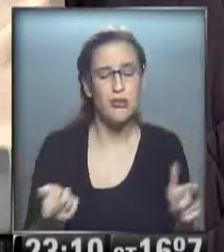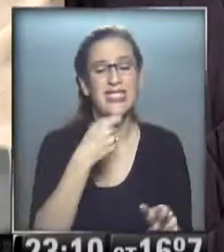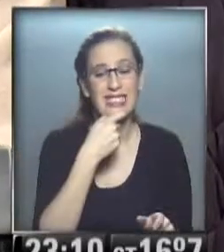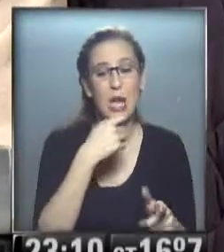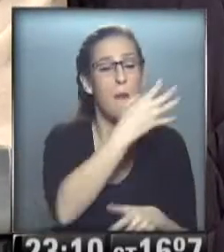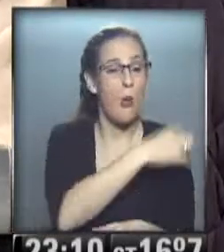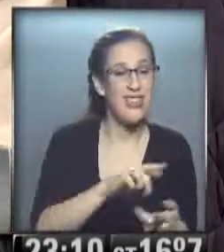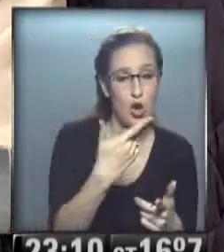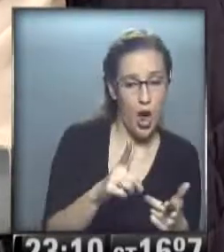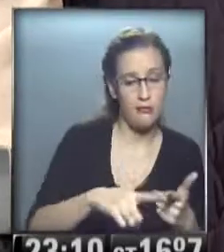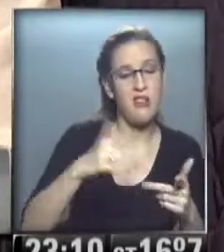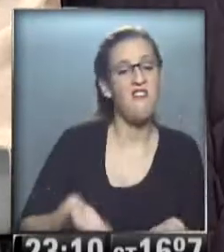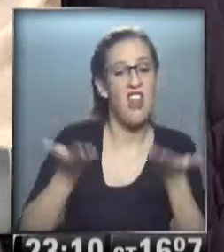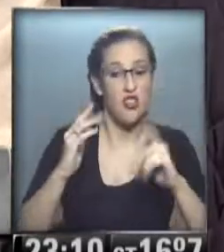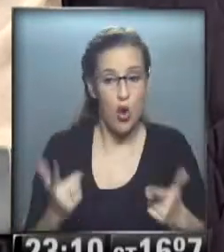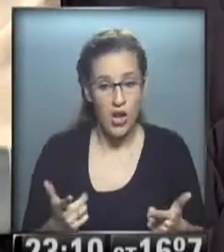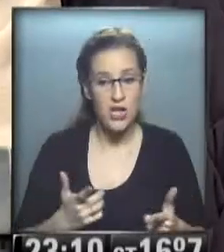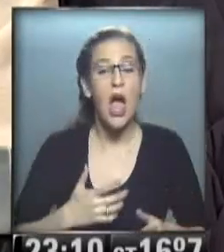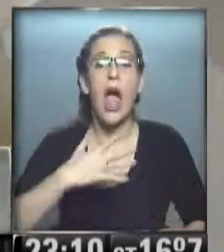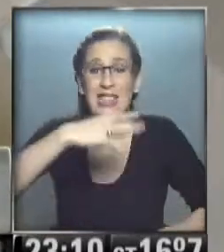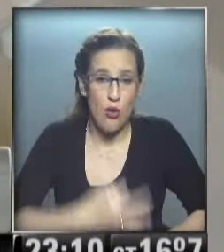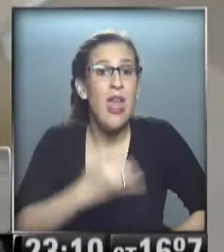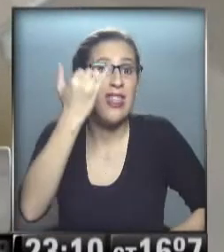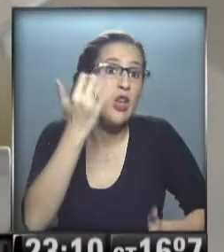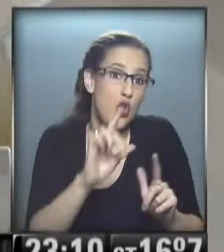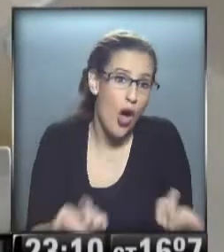elementos no habría mayor inseguridad en el país.